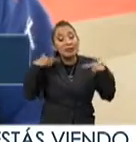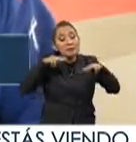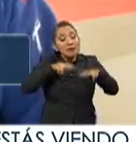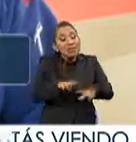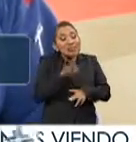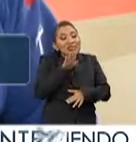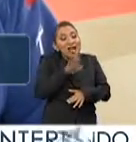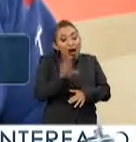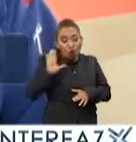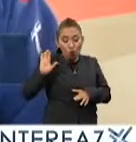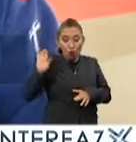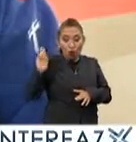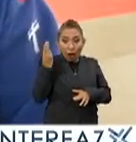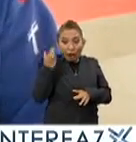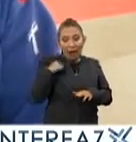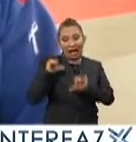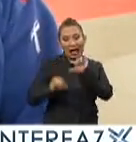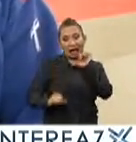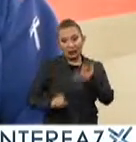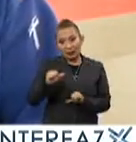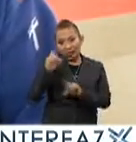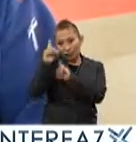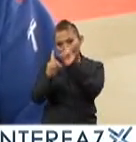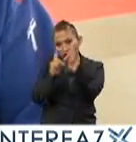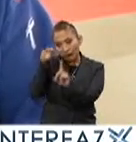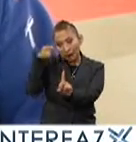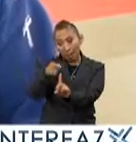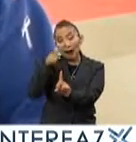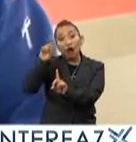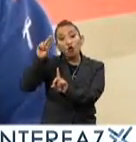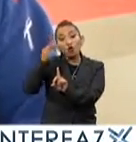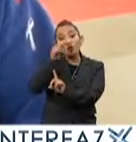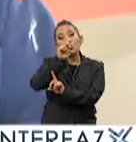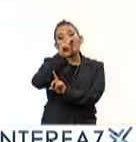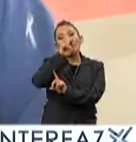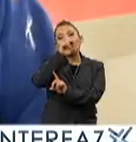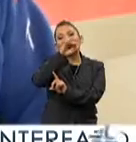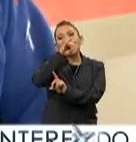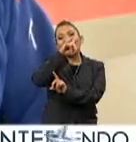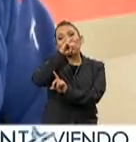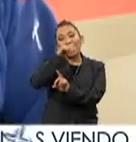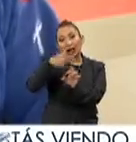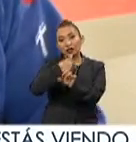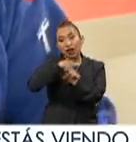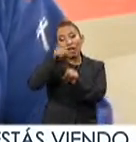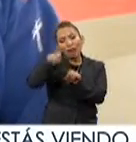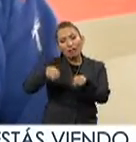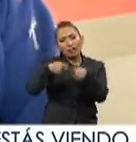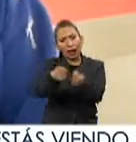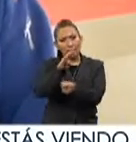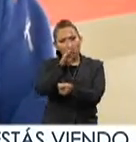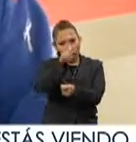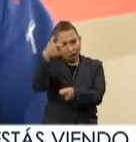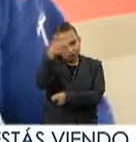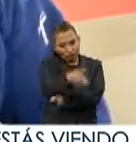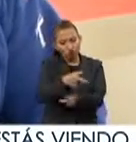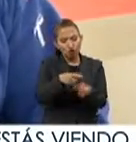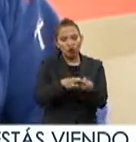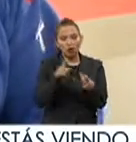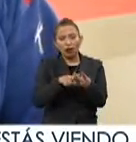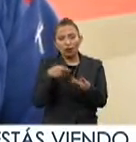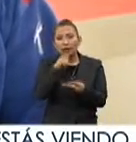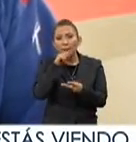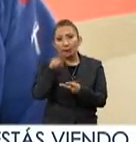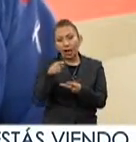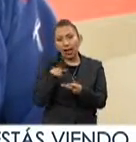representar a la UNAM en actividades deportivas, principalmente a la Universidad Nacional. La universidad les da beneficios como una beca económica, les